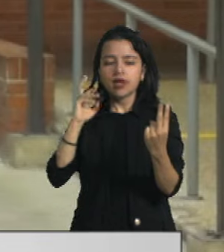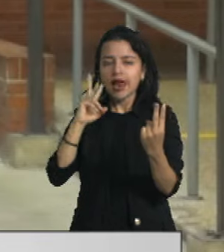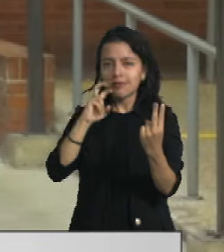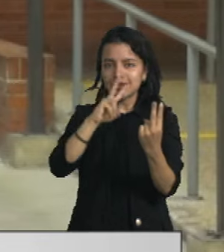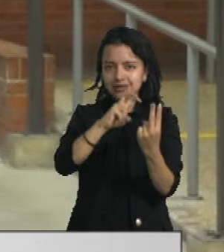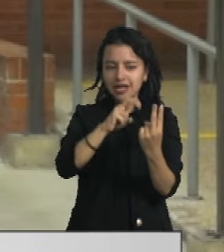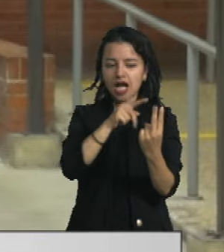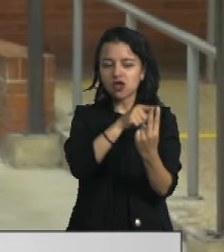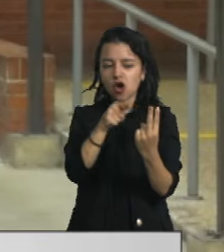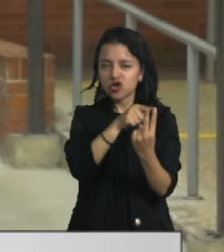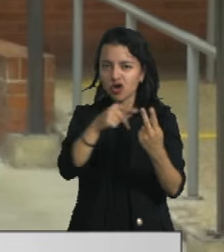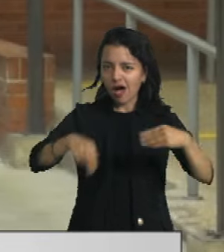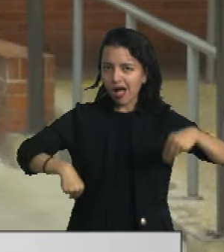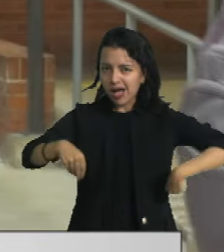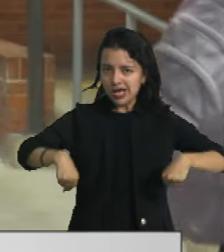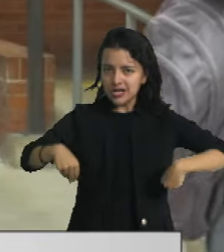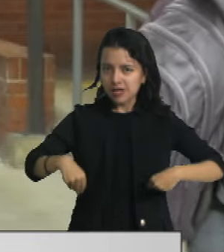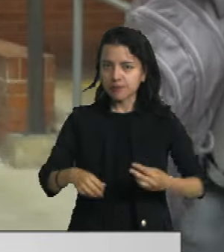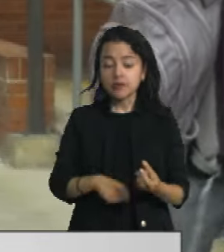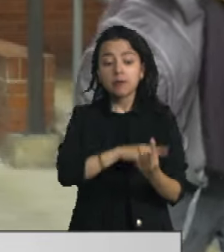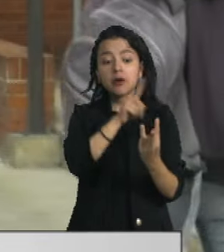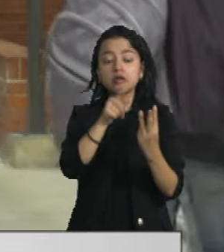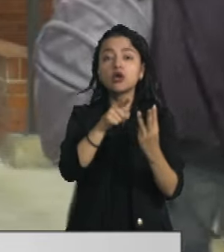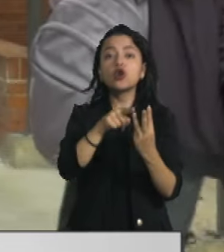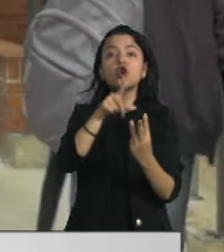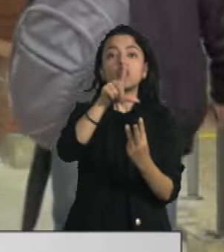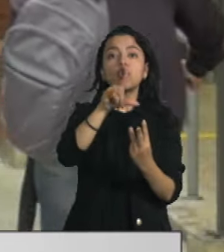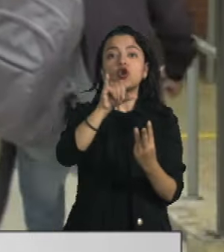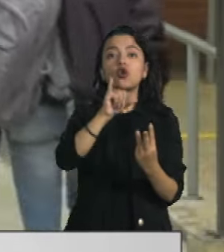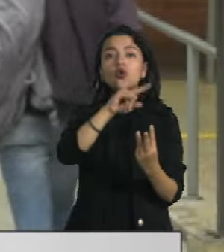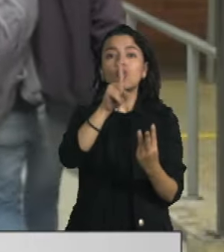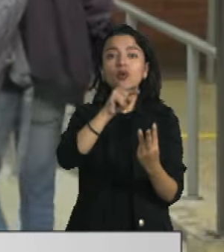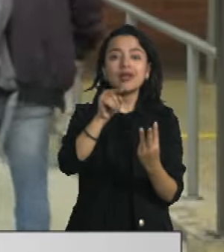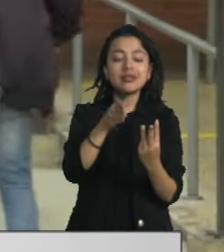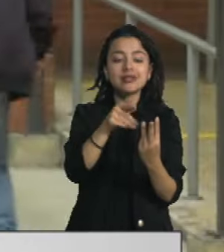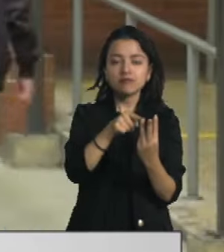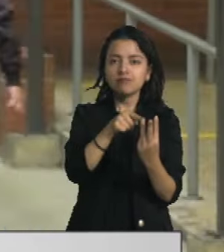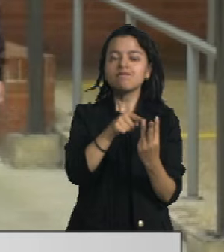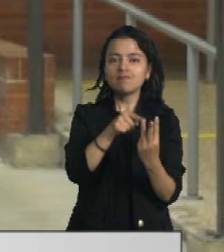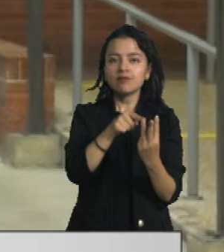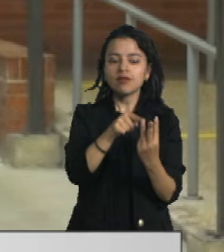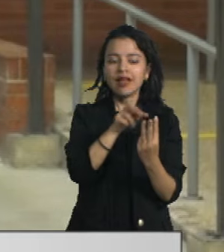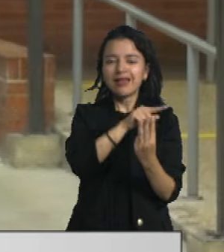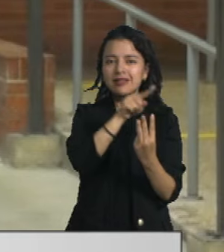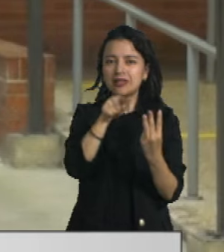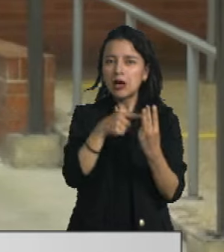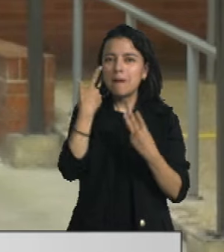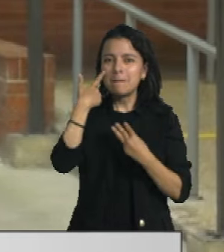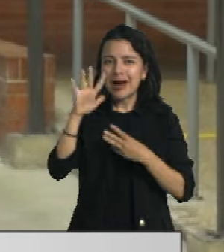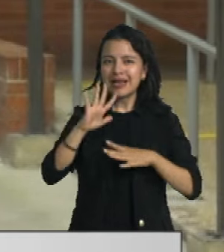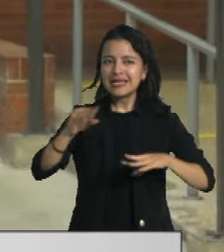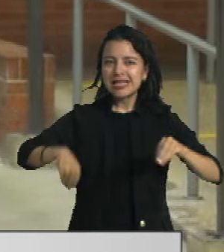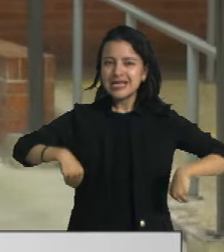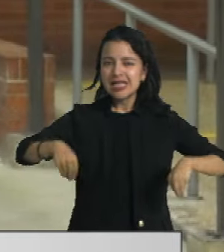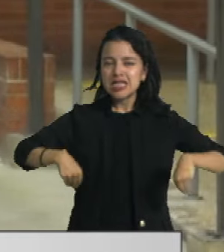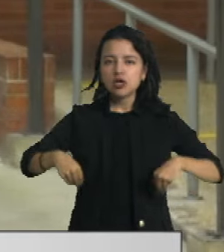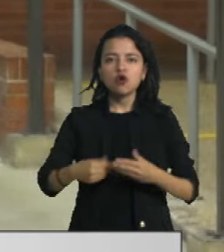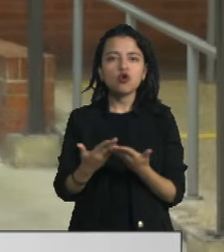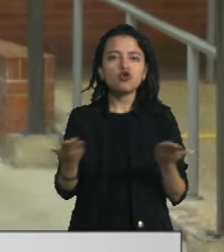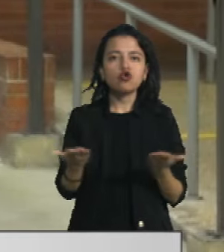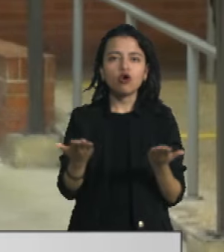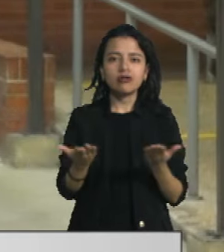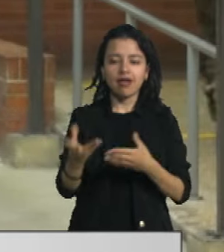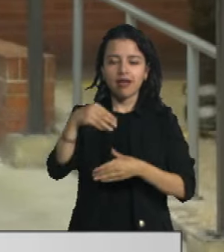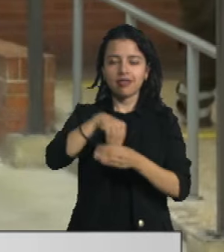el contratista identificado como Luis Eduardo López Rosero, esto relacionado a un caso de corrupción presuntamente que se presentó en